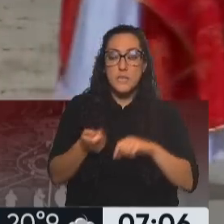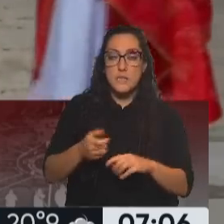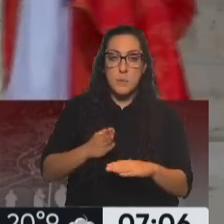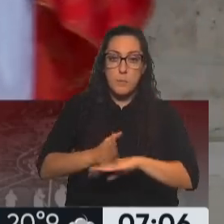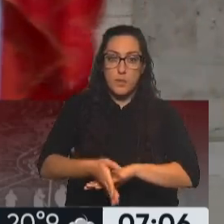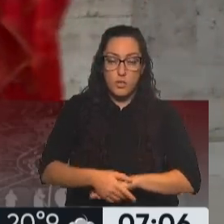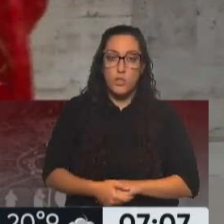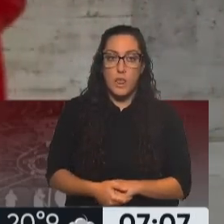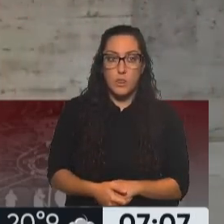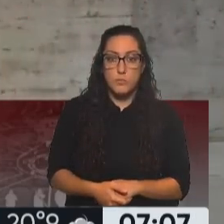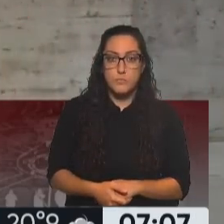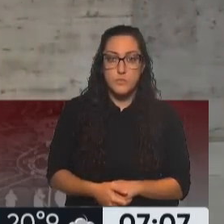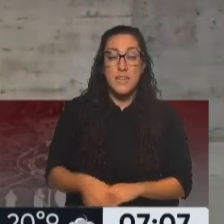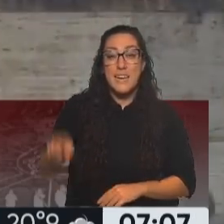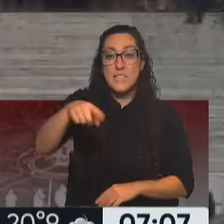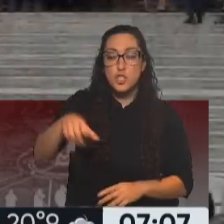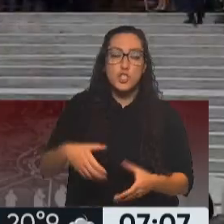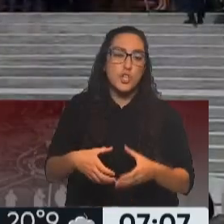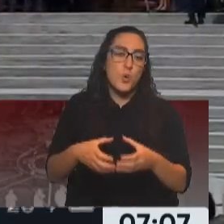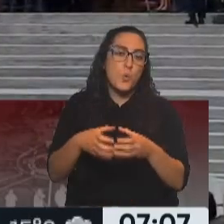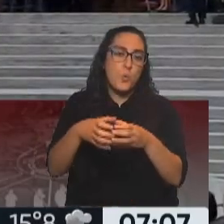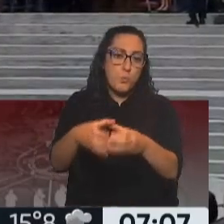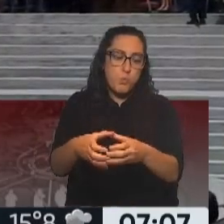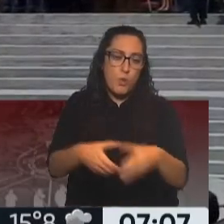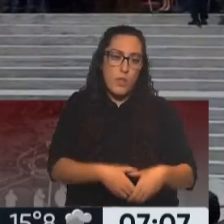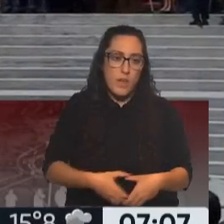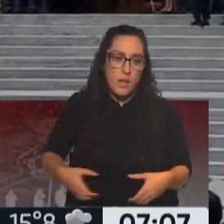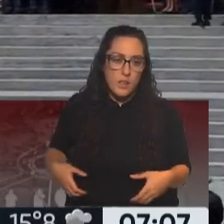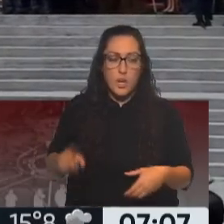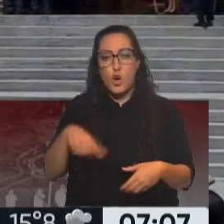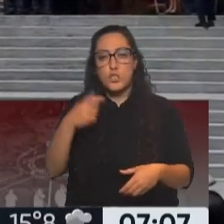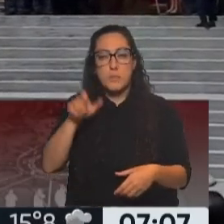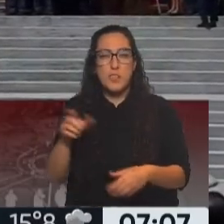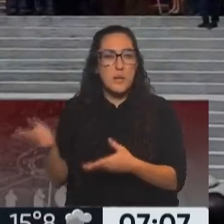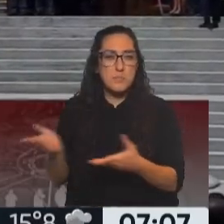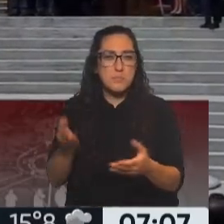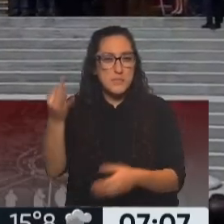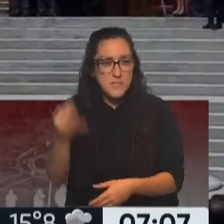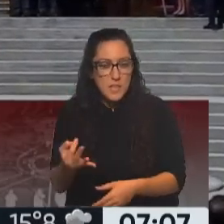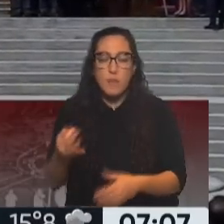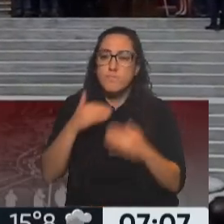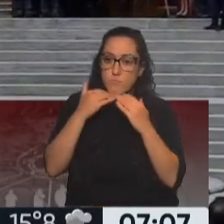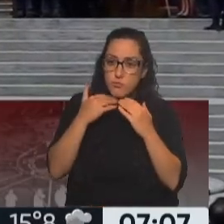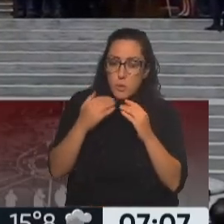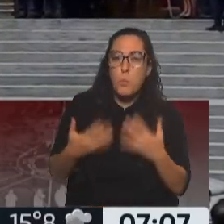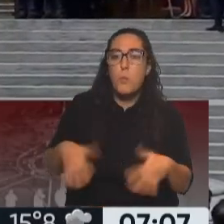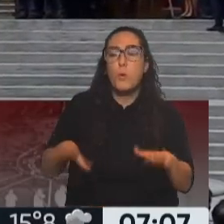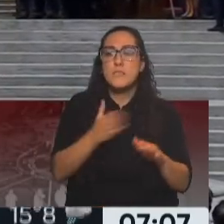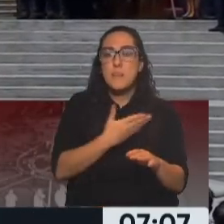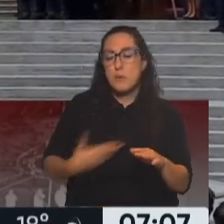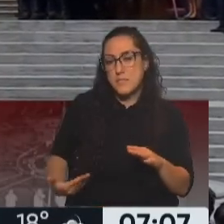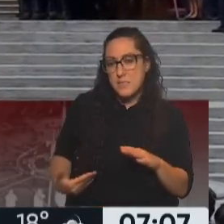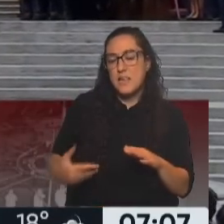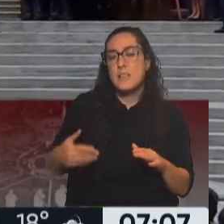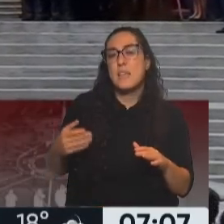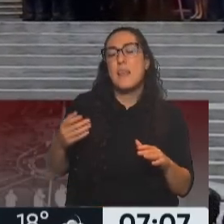cardenales. Los que están ingresando ahora son los cardenales. No sé si habrá algún otro obispo invitado especialmente. No sé si estará tal vez el presidente del episcopado argentino.